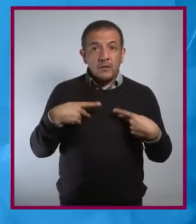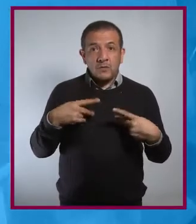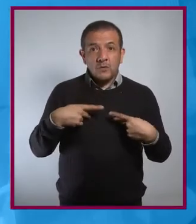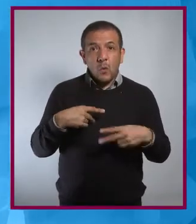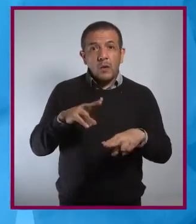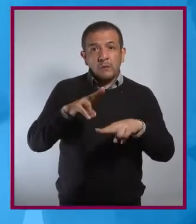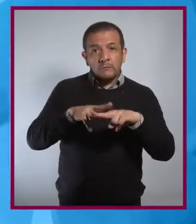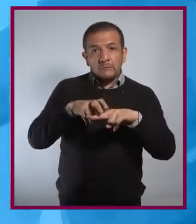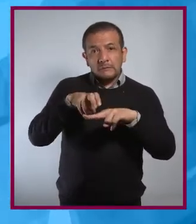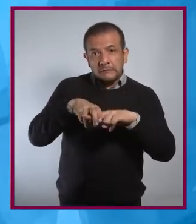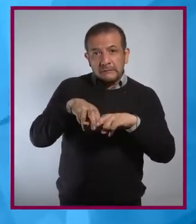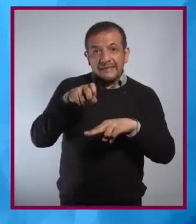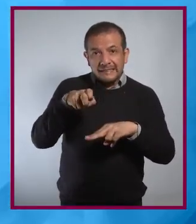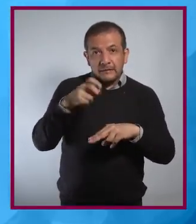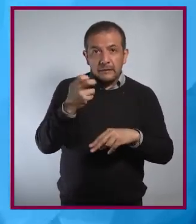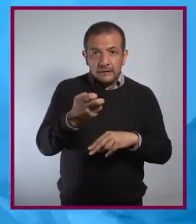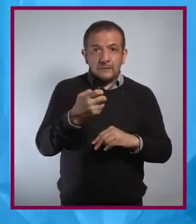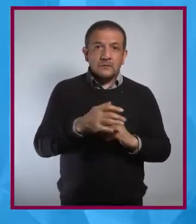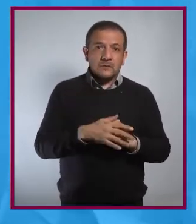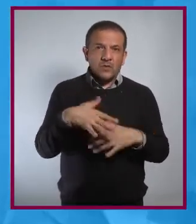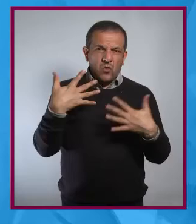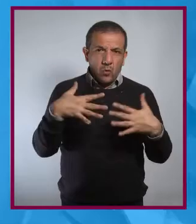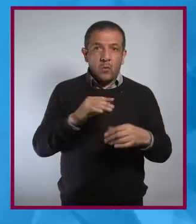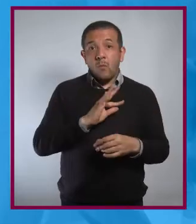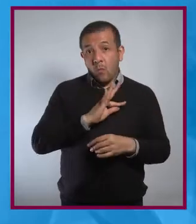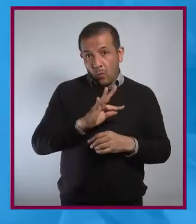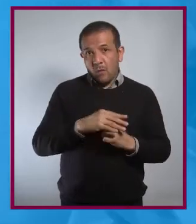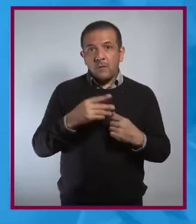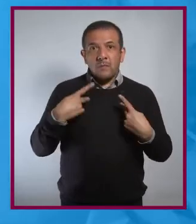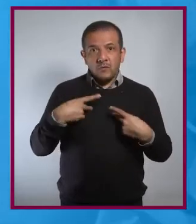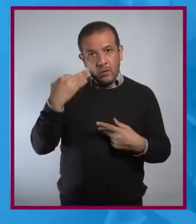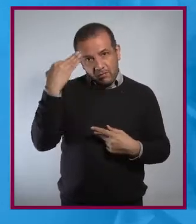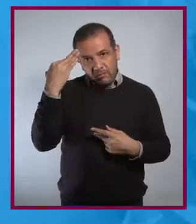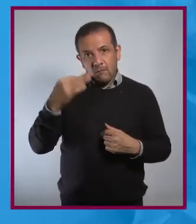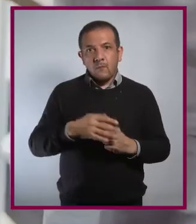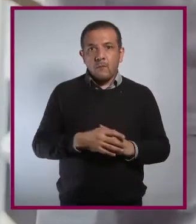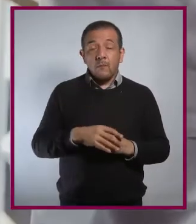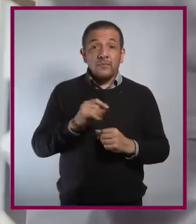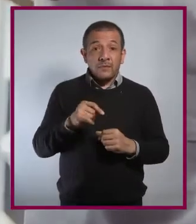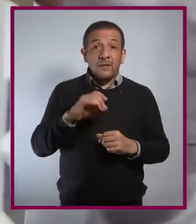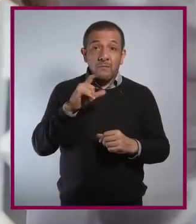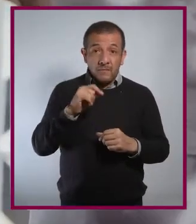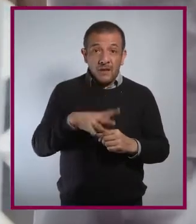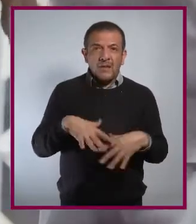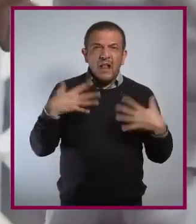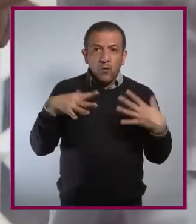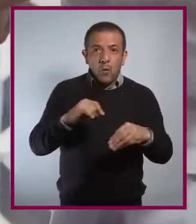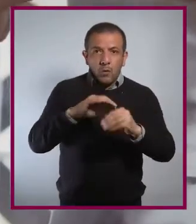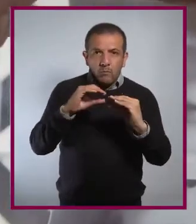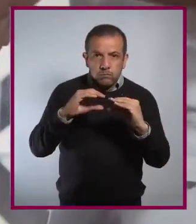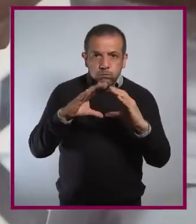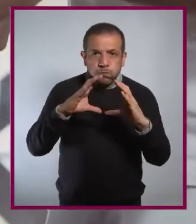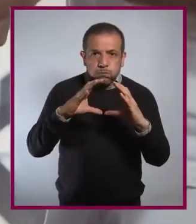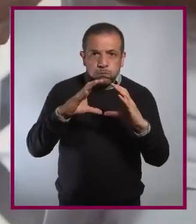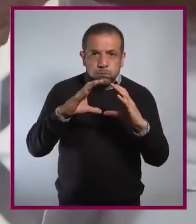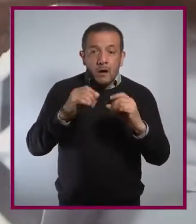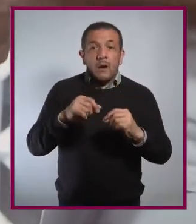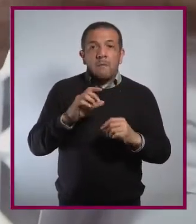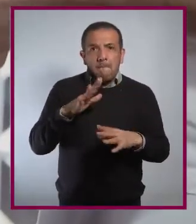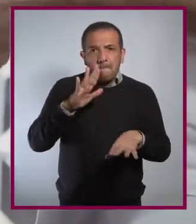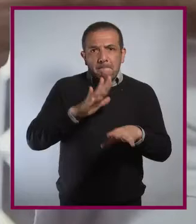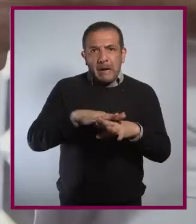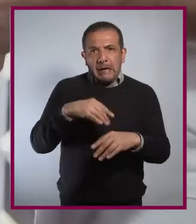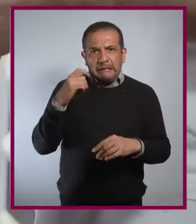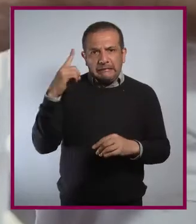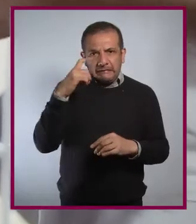pasan mucho tiempo sentadas pueden sufrir estos dolores. Finalmente, el dolor inflamatorio puede resultar algo más